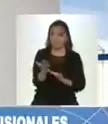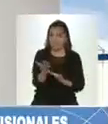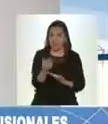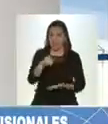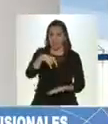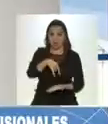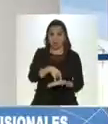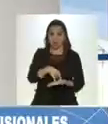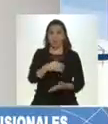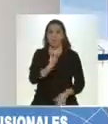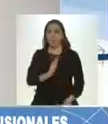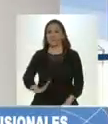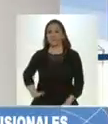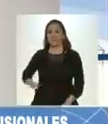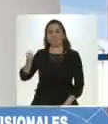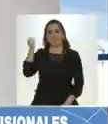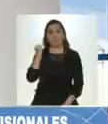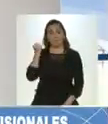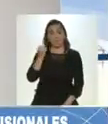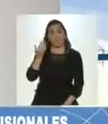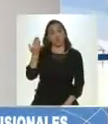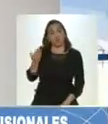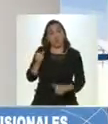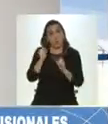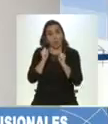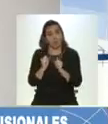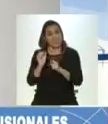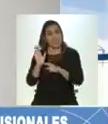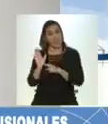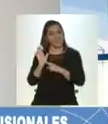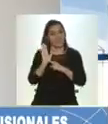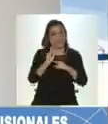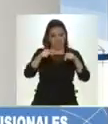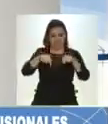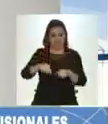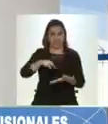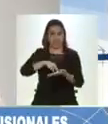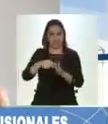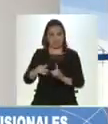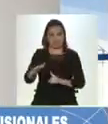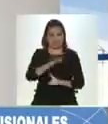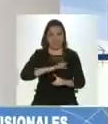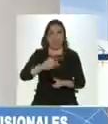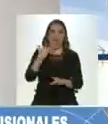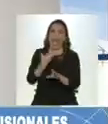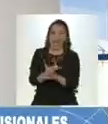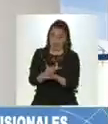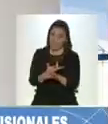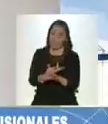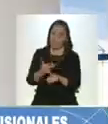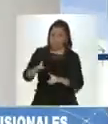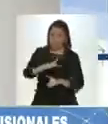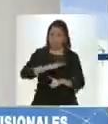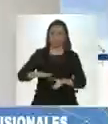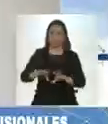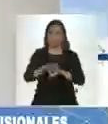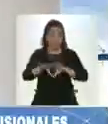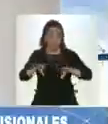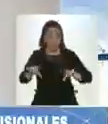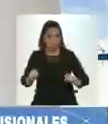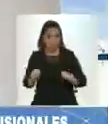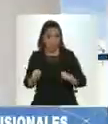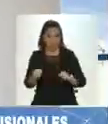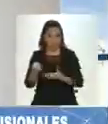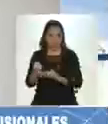durante la presente jornada ha llegado una carta en la que señalan que al menos ya están analizando para poder avanzar sobre esta materia, en